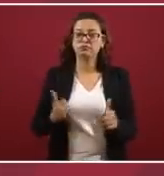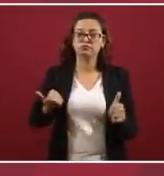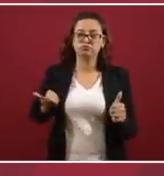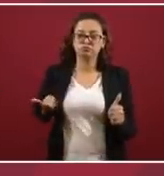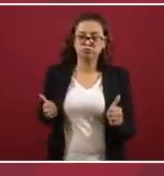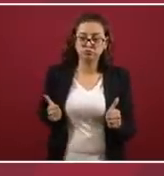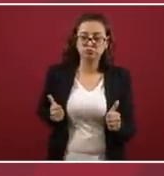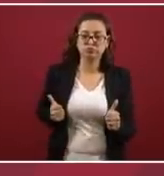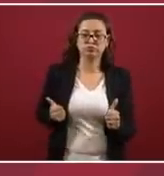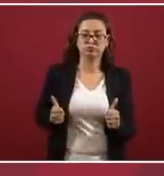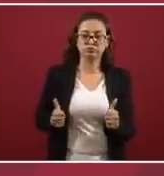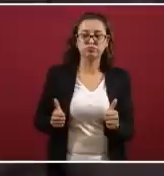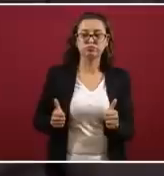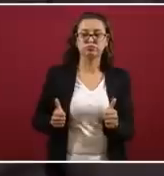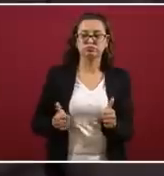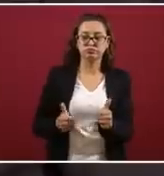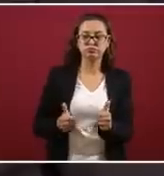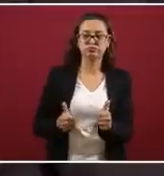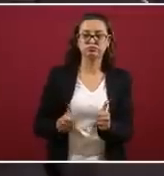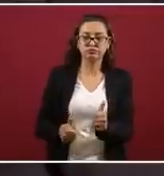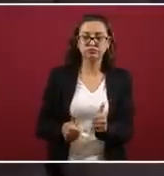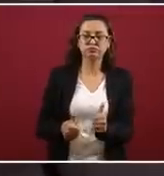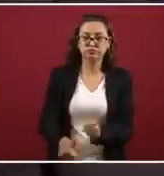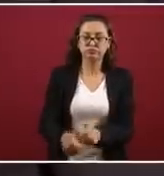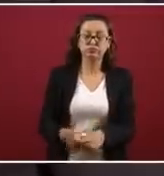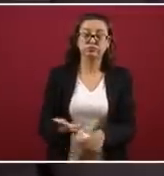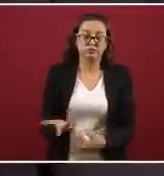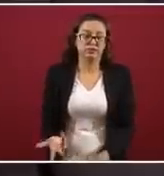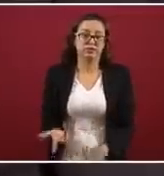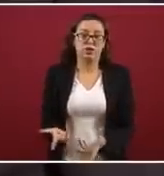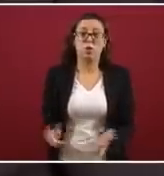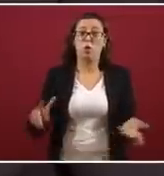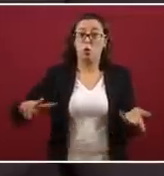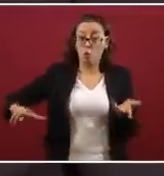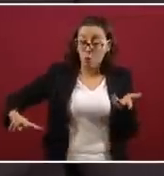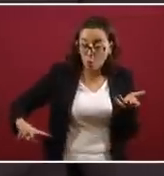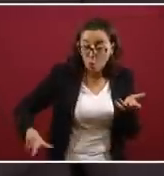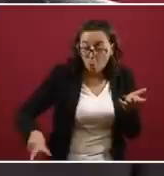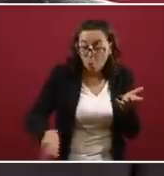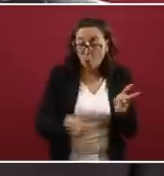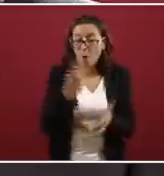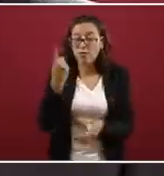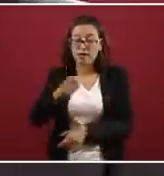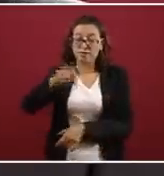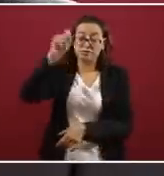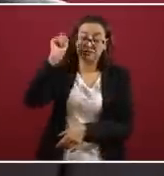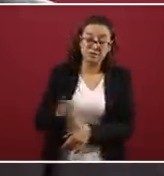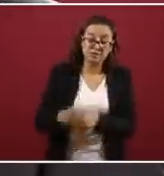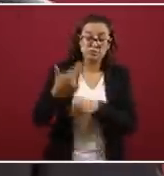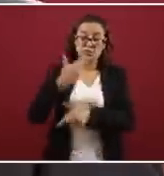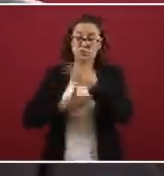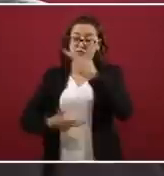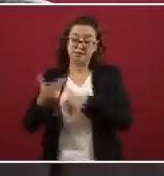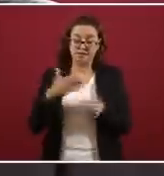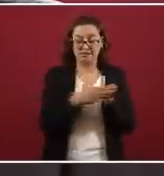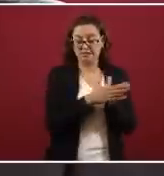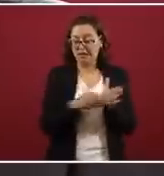nunca jamás vuelva a suceder lo que hicieron en el periodo